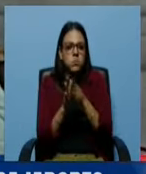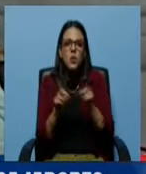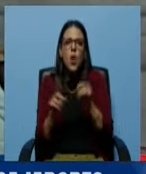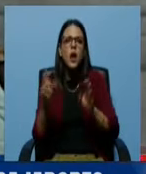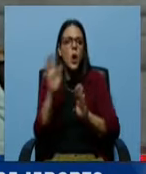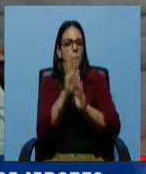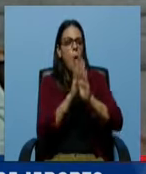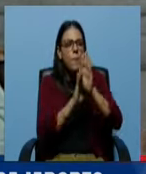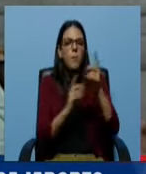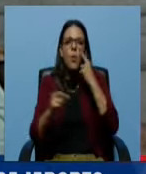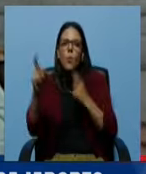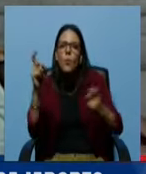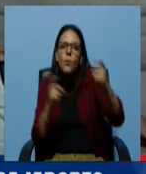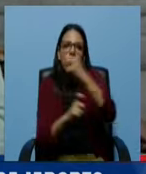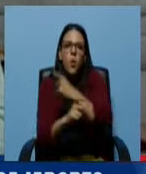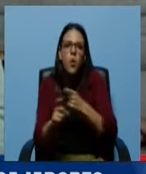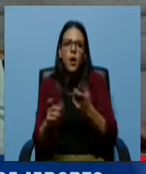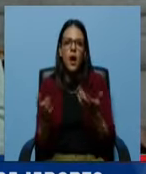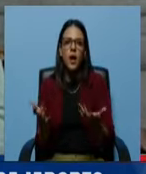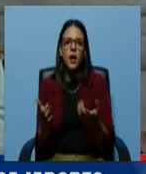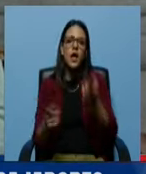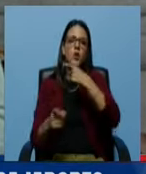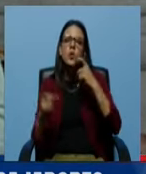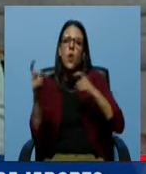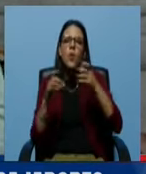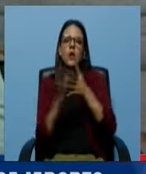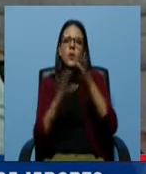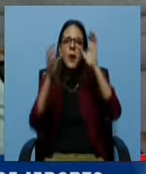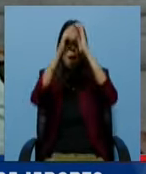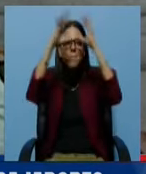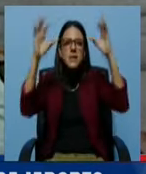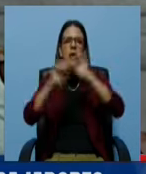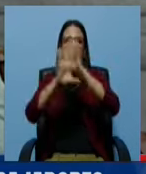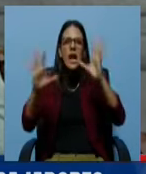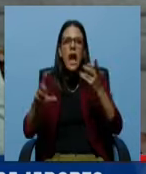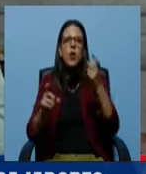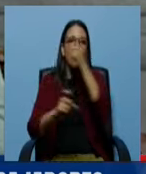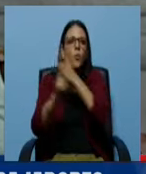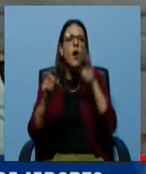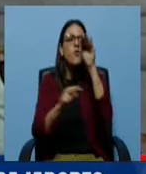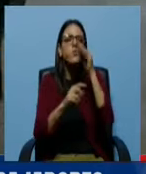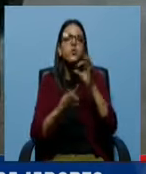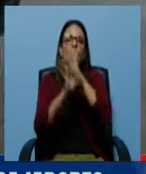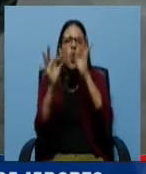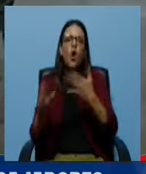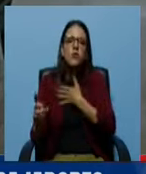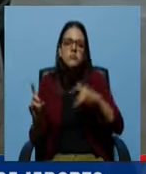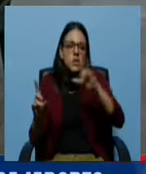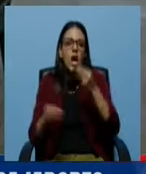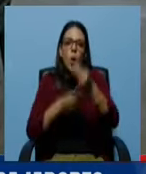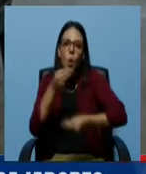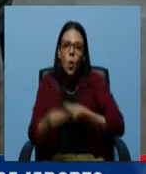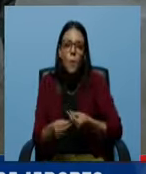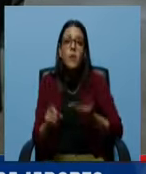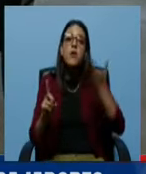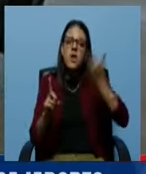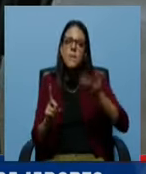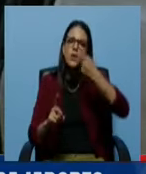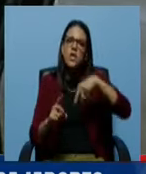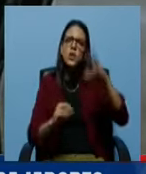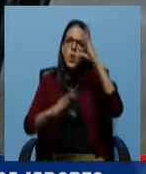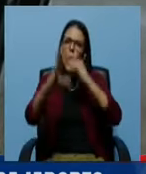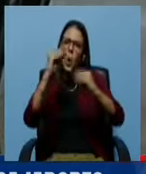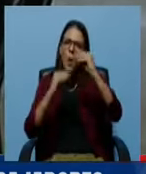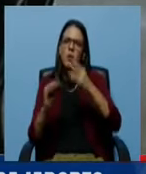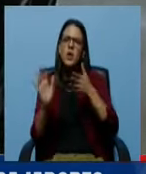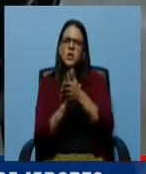en base a un pensamiento claro hacia dónde queremos ir. Hay algo importante que hablábamos